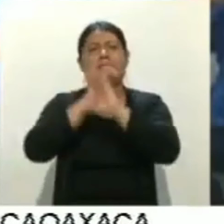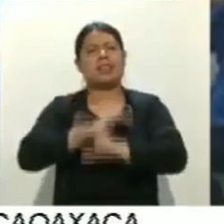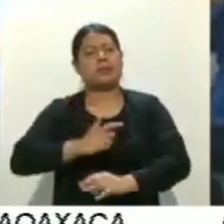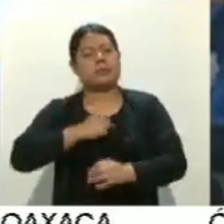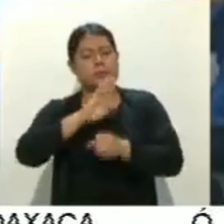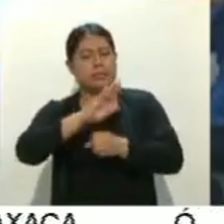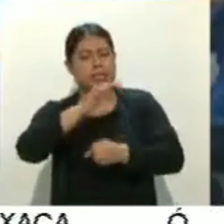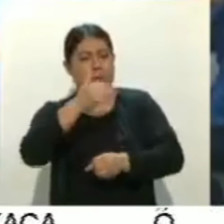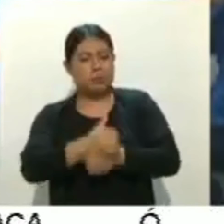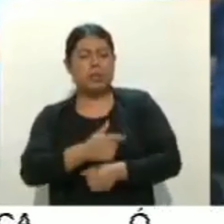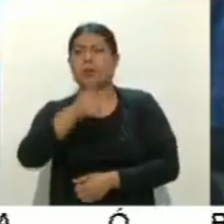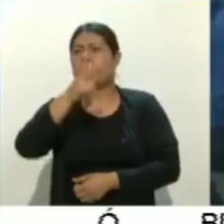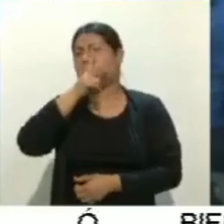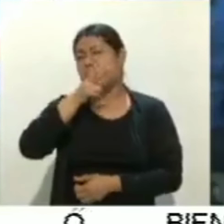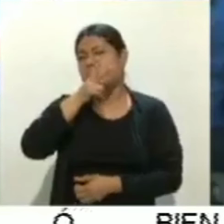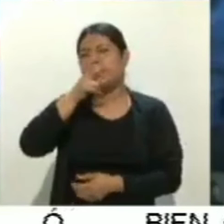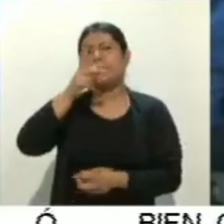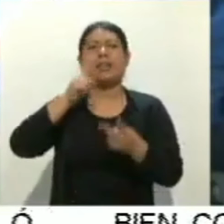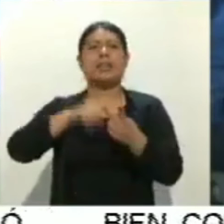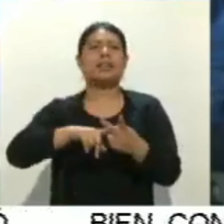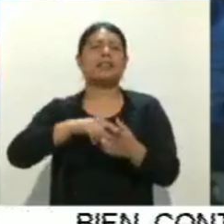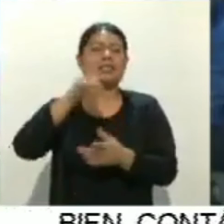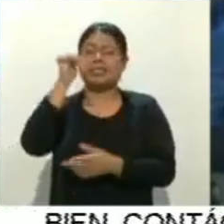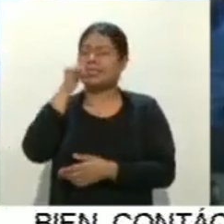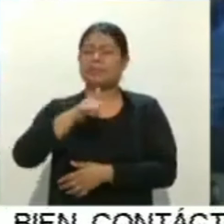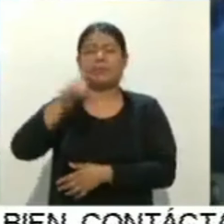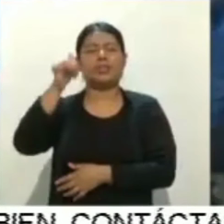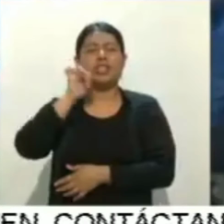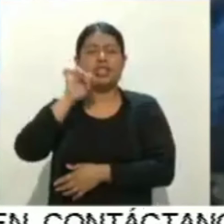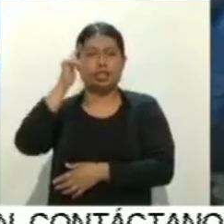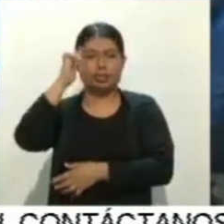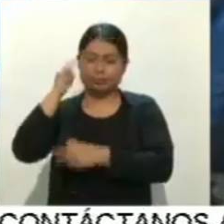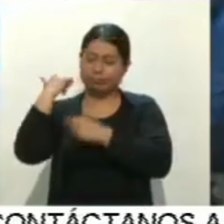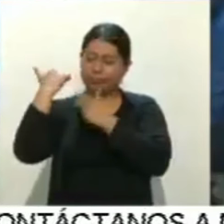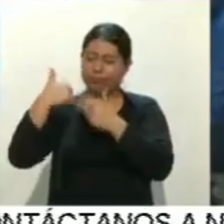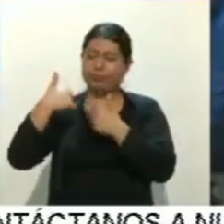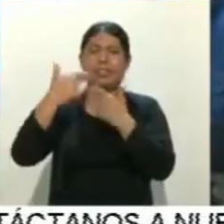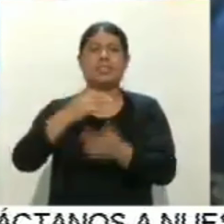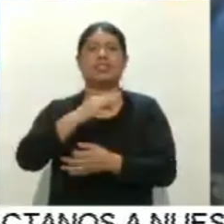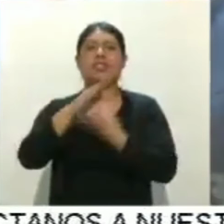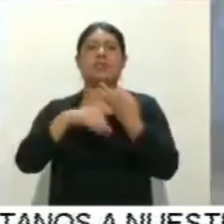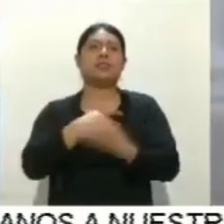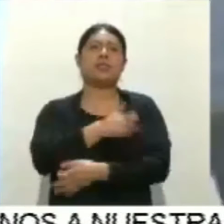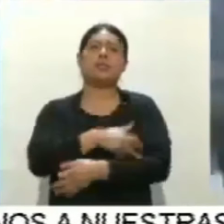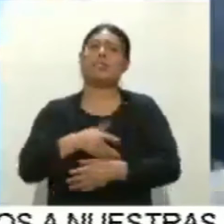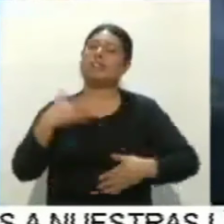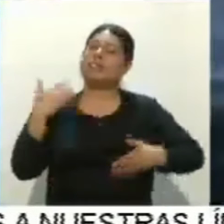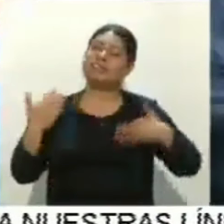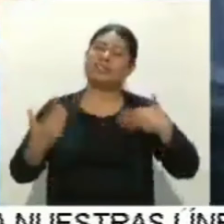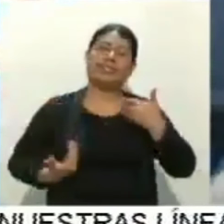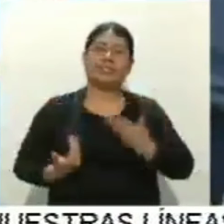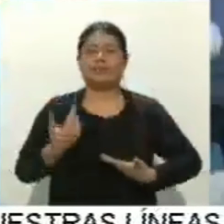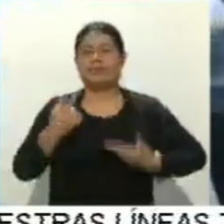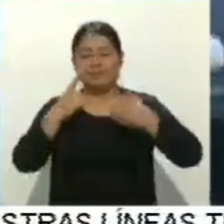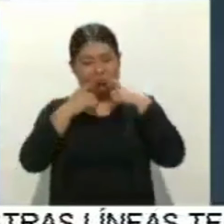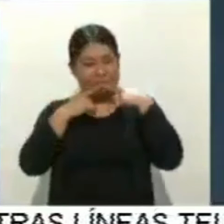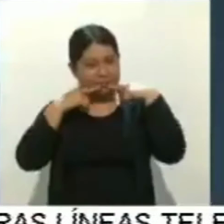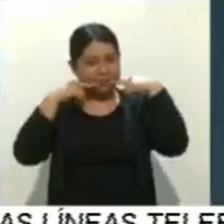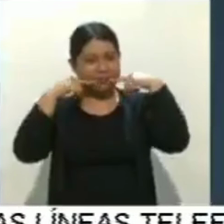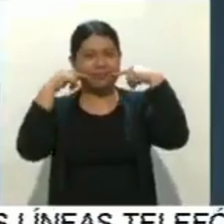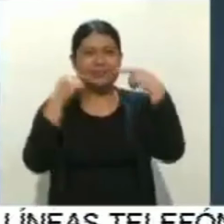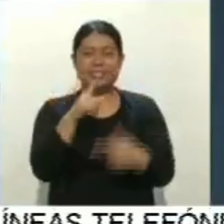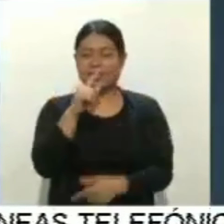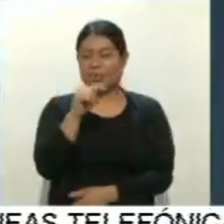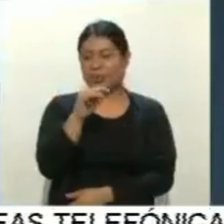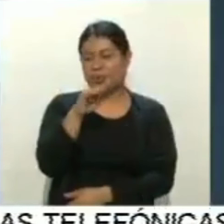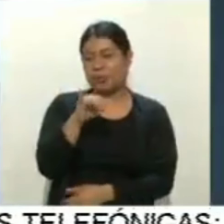papá cantó siempre en las fiestas y era una persona muy alegre y pues toda mi familia siempre ha sido alegre. Con una gran sonrisa, Toby, quien